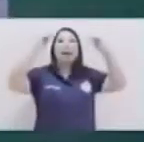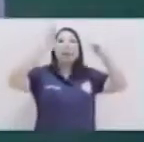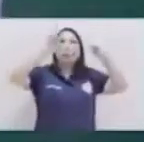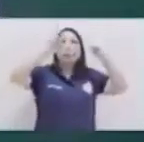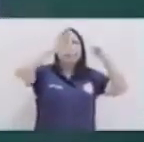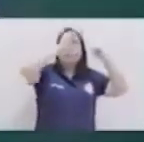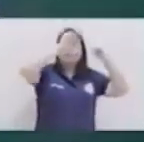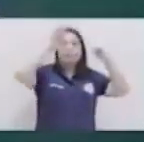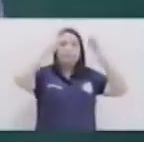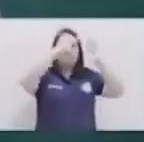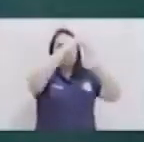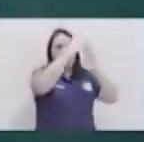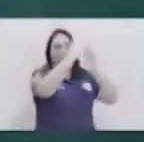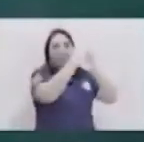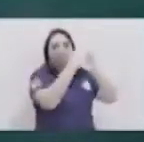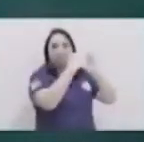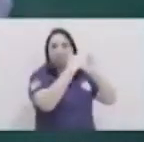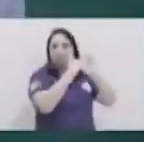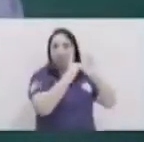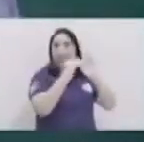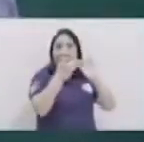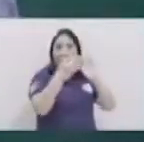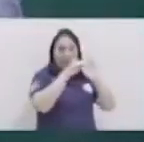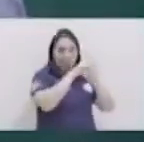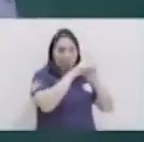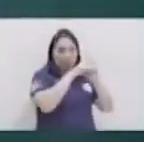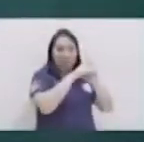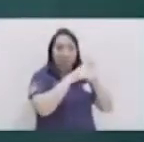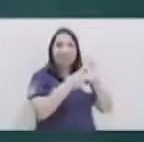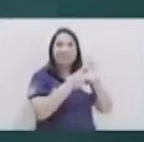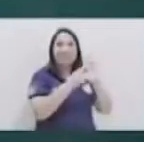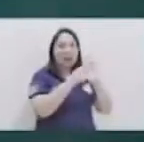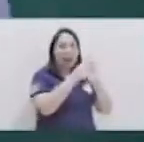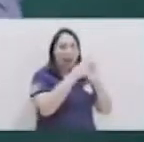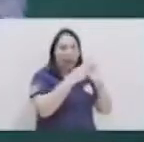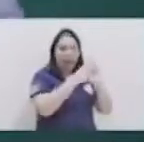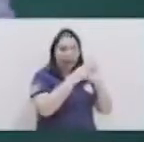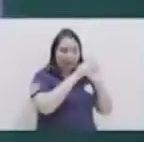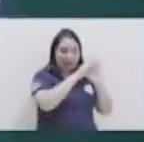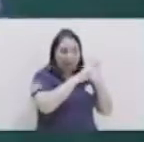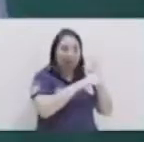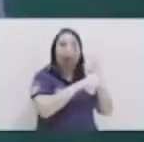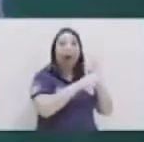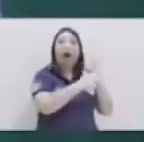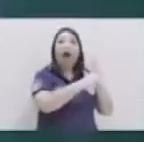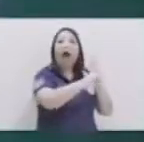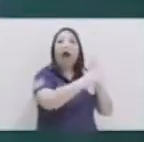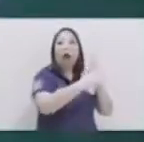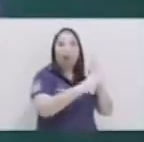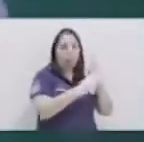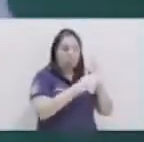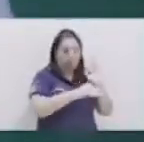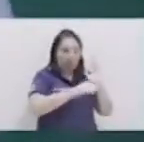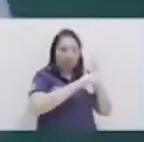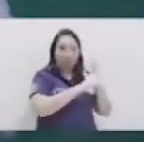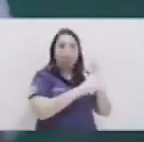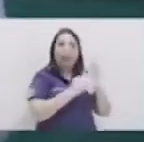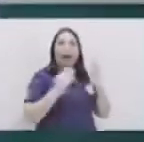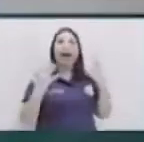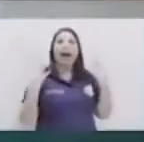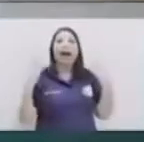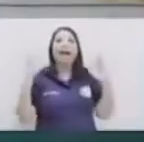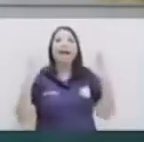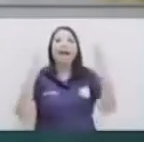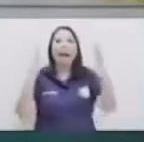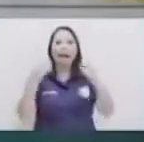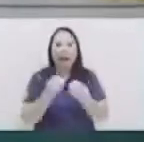con las montañitas o volcanes, luego con el agua, luego con el campo, la